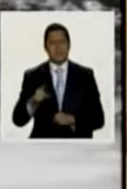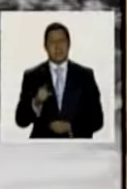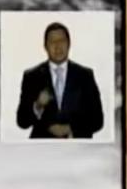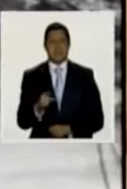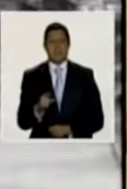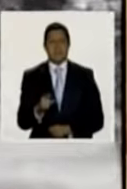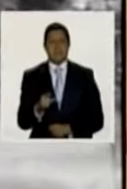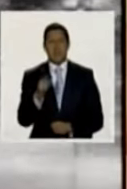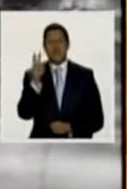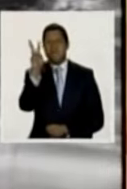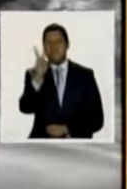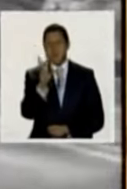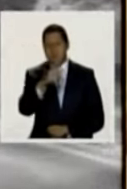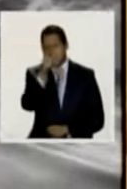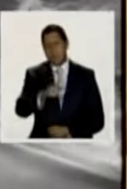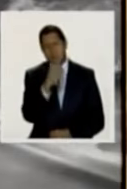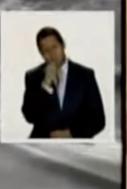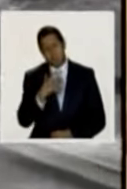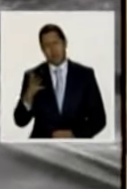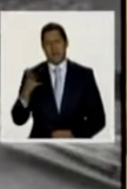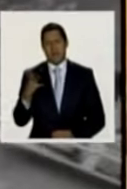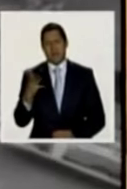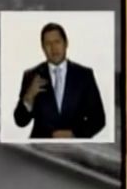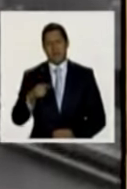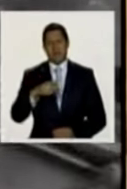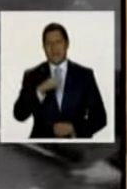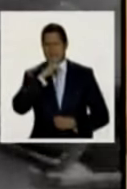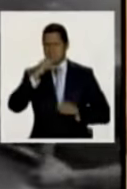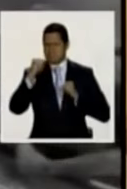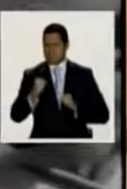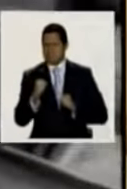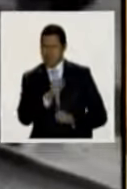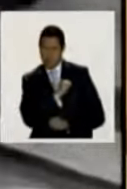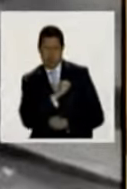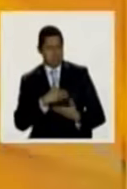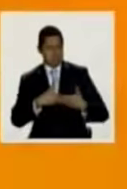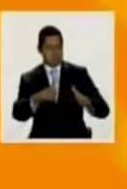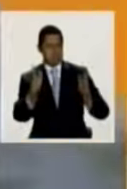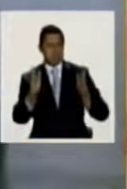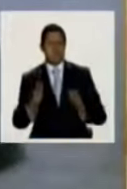salir hacia un país de gente buena, fuera de la barbarie y del miedo.